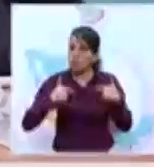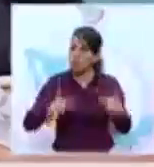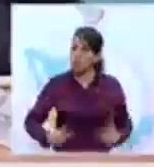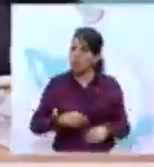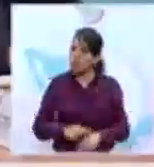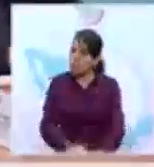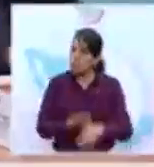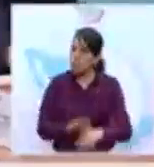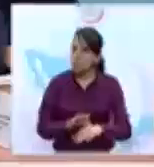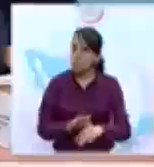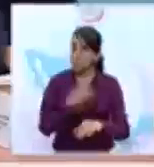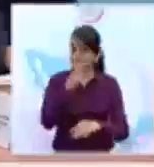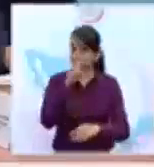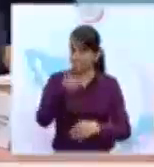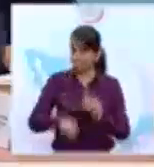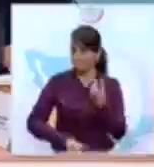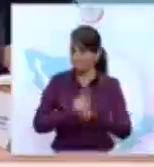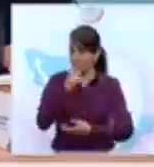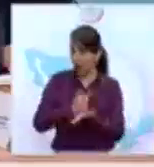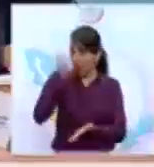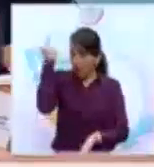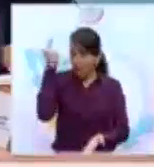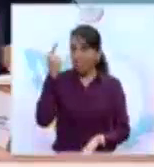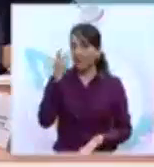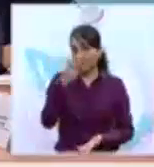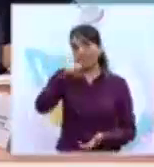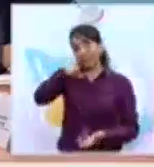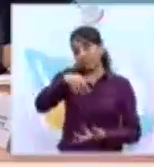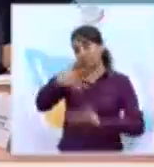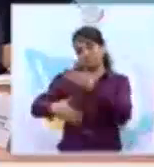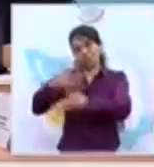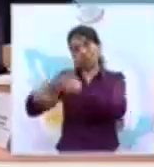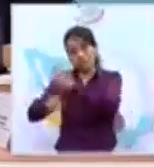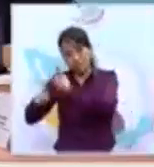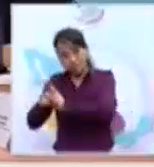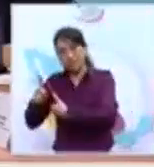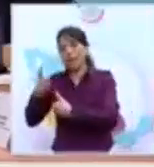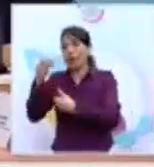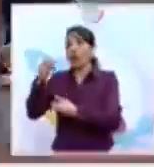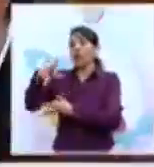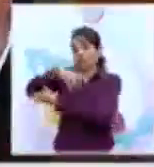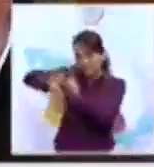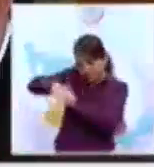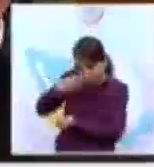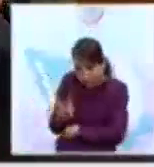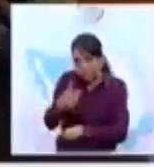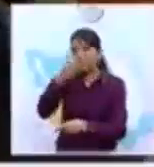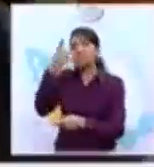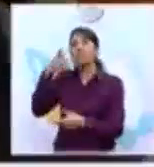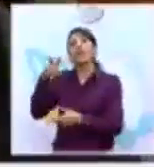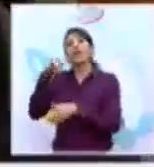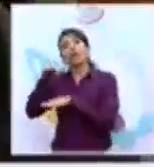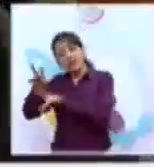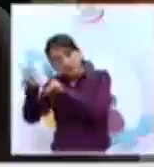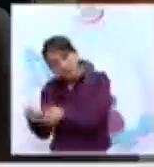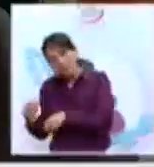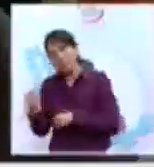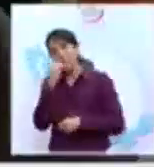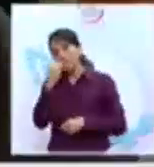de inversión y de alimentación. Yo quisiera incluso dejar en la mesa que nos demos a la tarea de hacer un